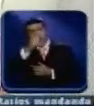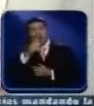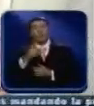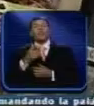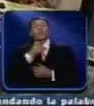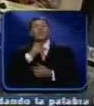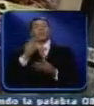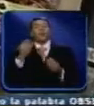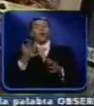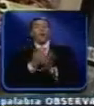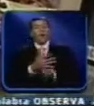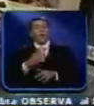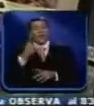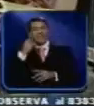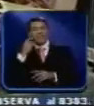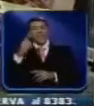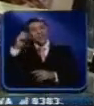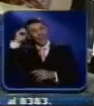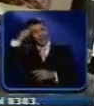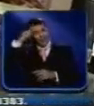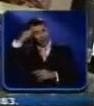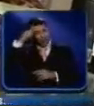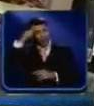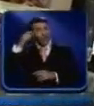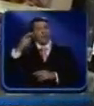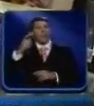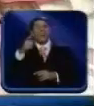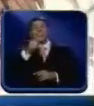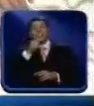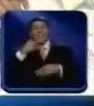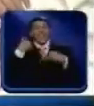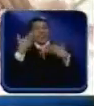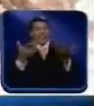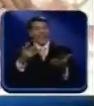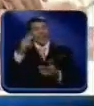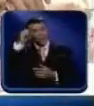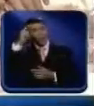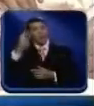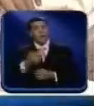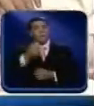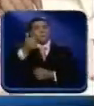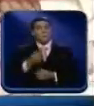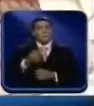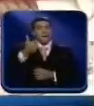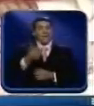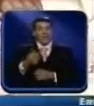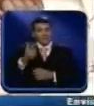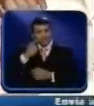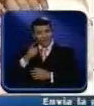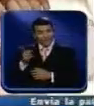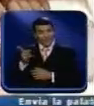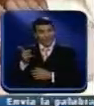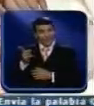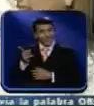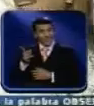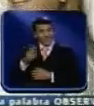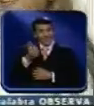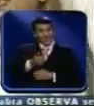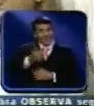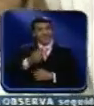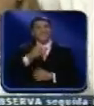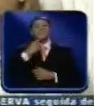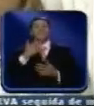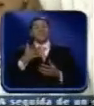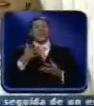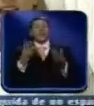juegos tradicionales, por lo que el recuerdo para quienes han ido a conocer a la niña es una perinola como la que ya tiene entre sus pequeñas manitas.